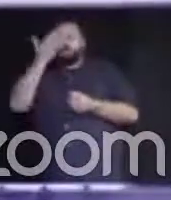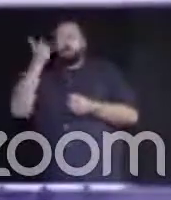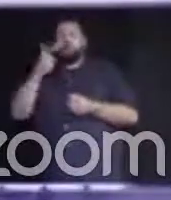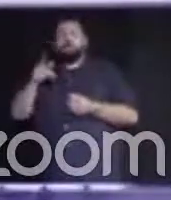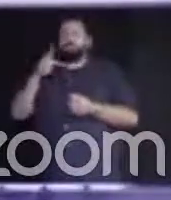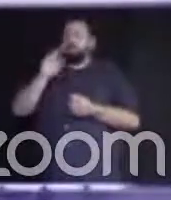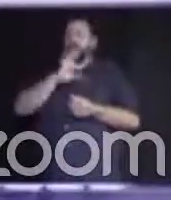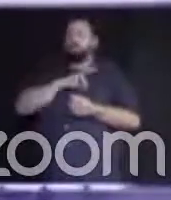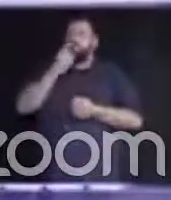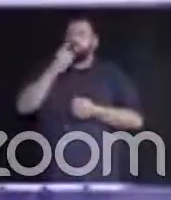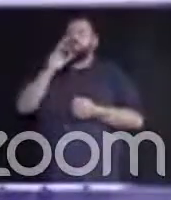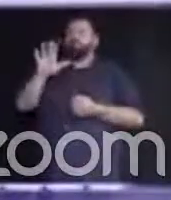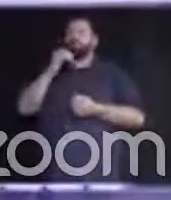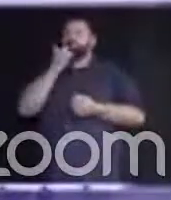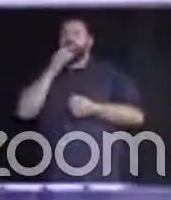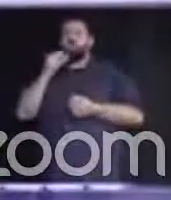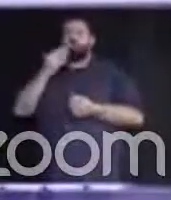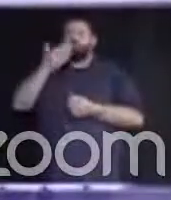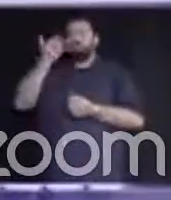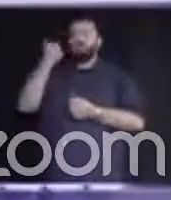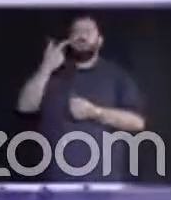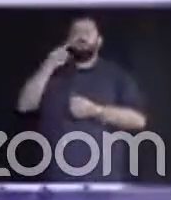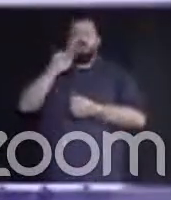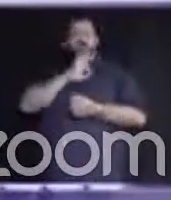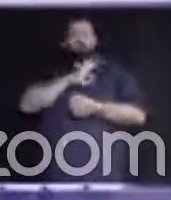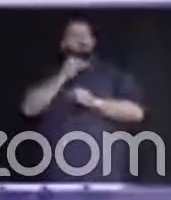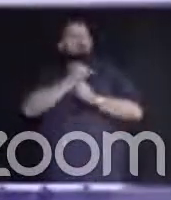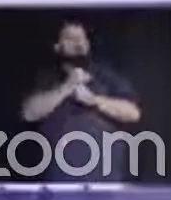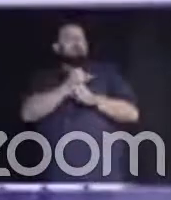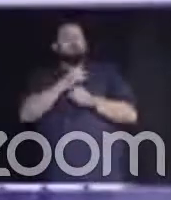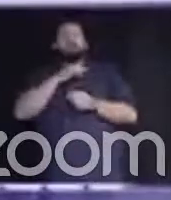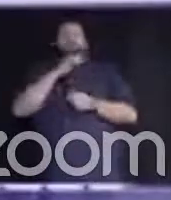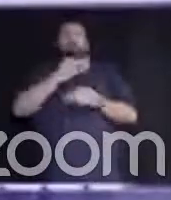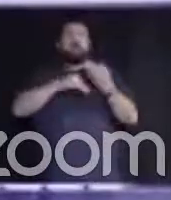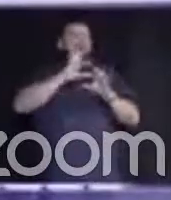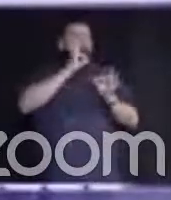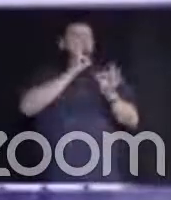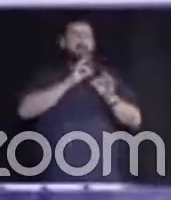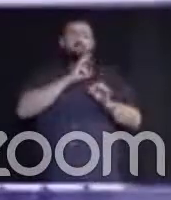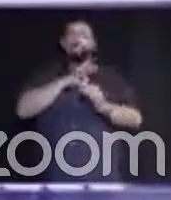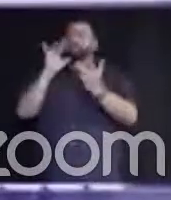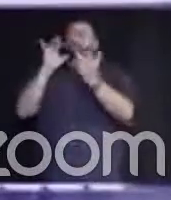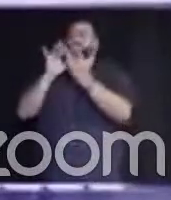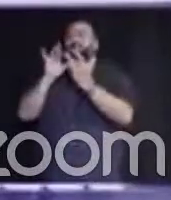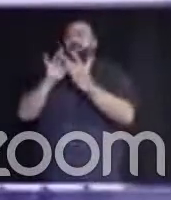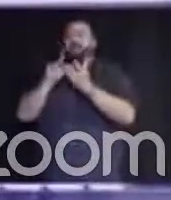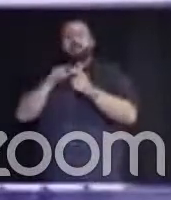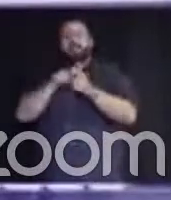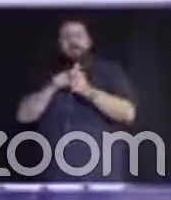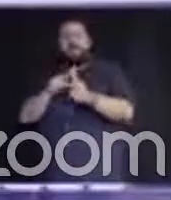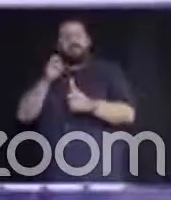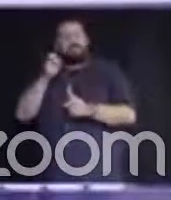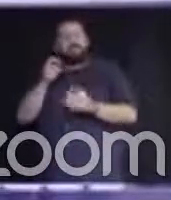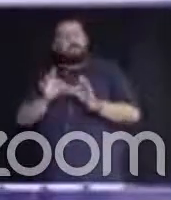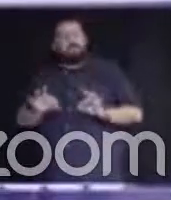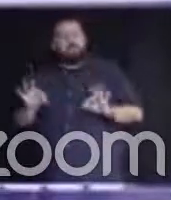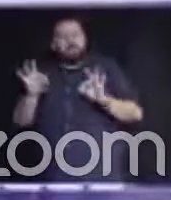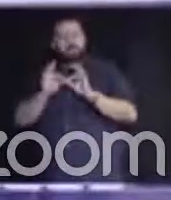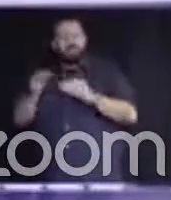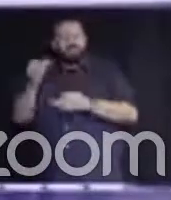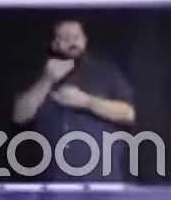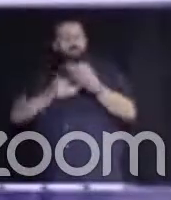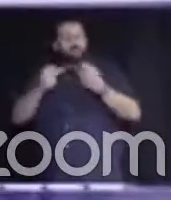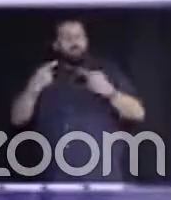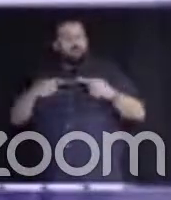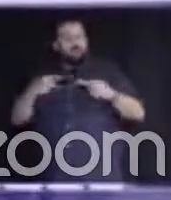sé, pero lo pregunto, siempre van a poder conectar con la gente, con cualquier persona que le quieran compartir. Como lo hacen muy bien los diamantes,